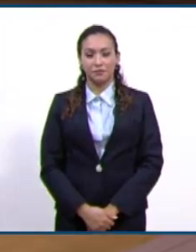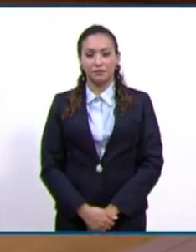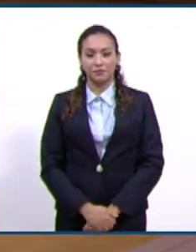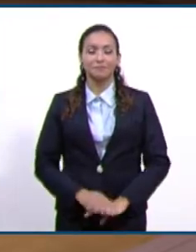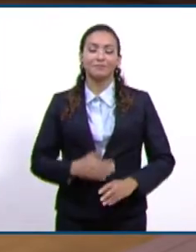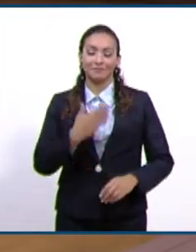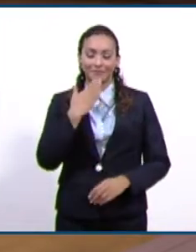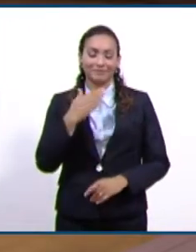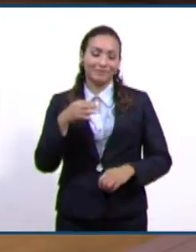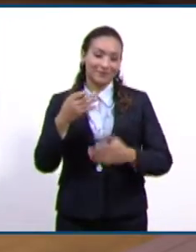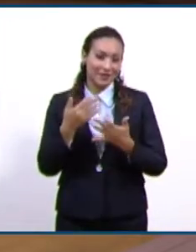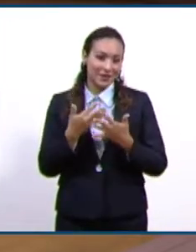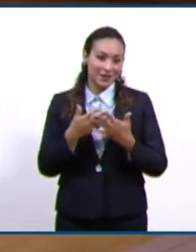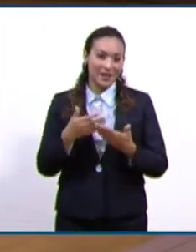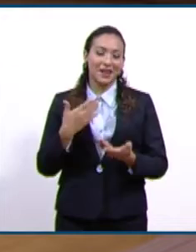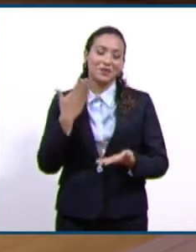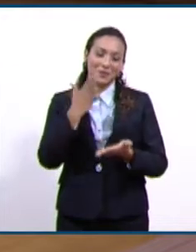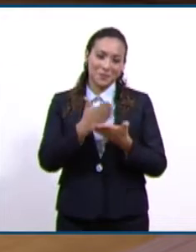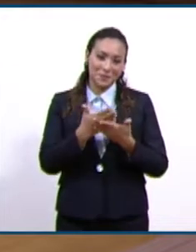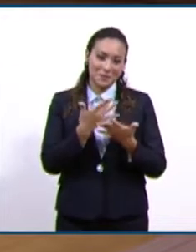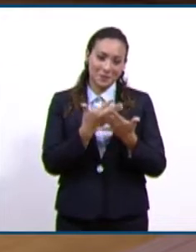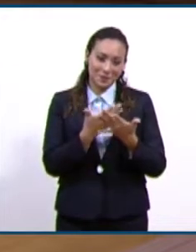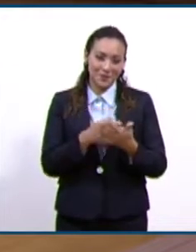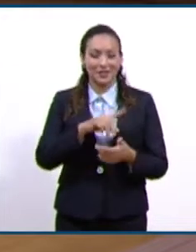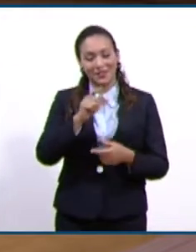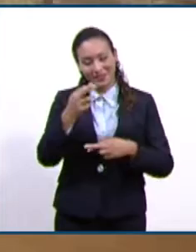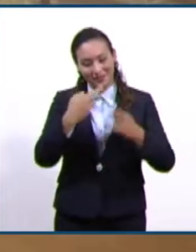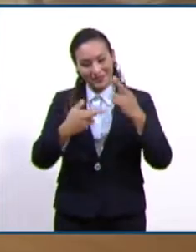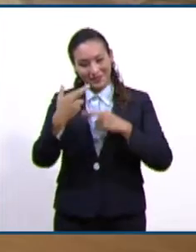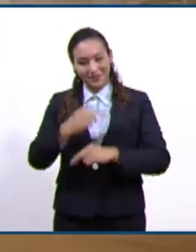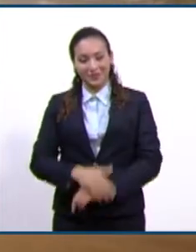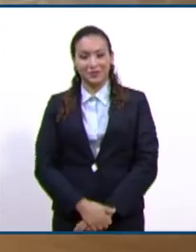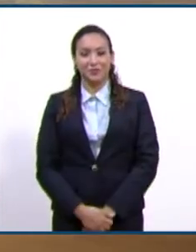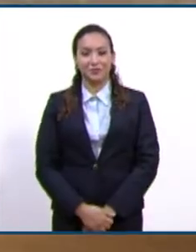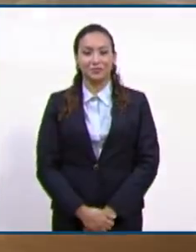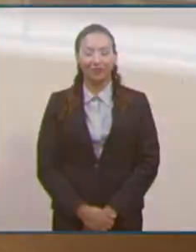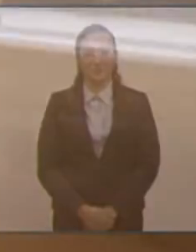Tiempo de irnos rápidamente a unos mensajes y regresamos con más.